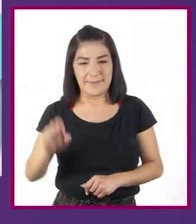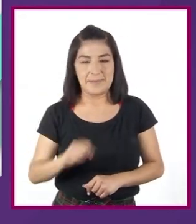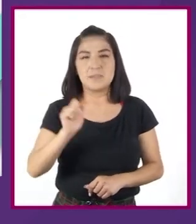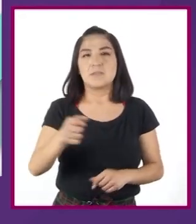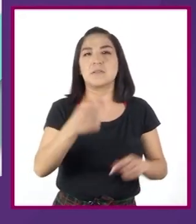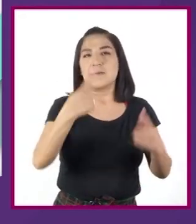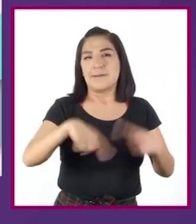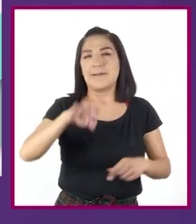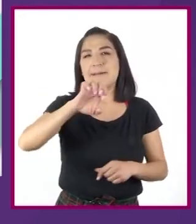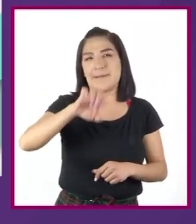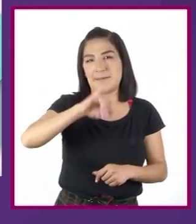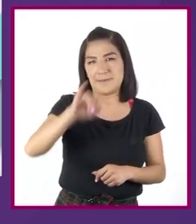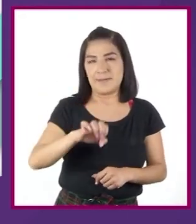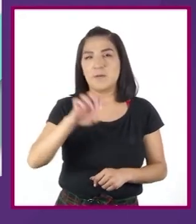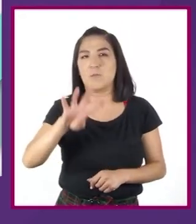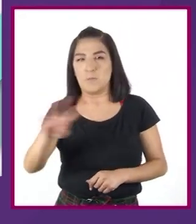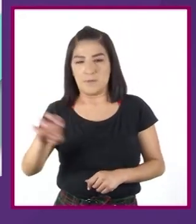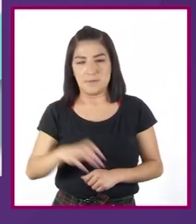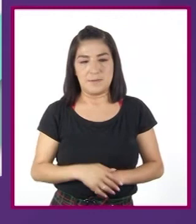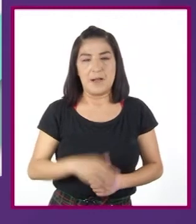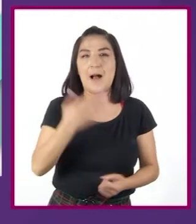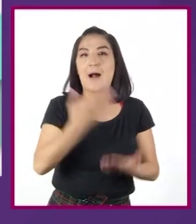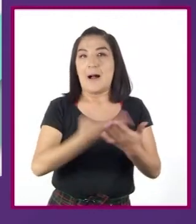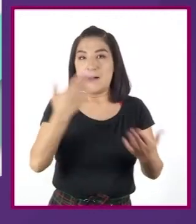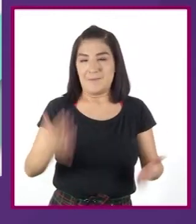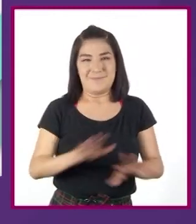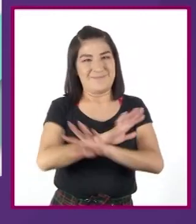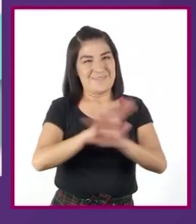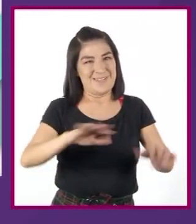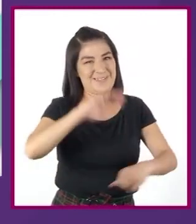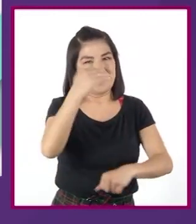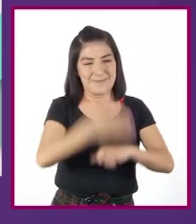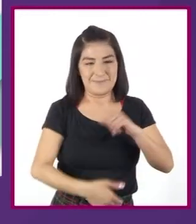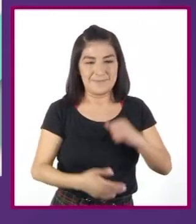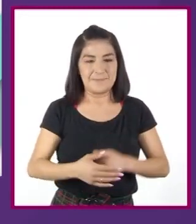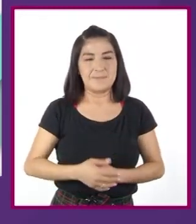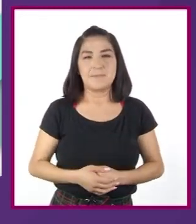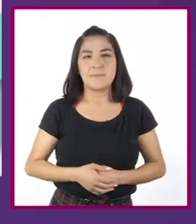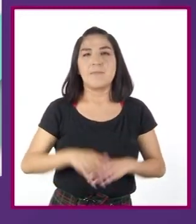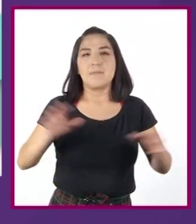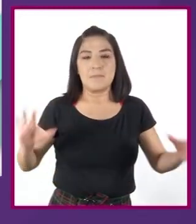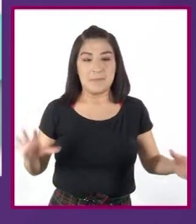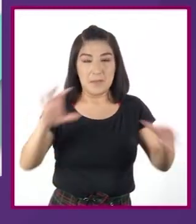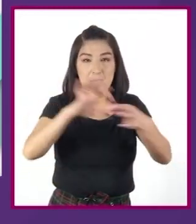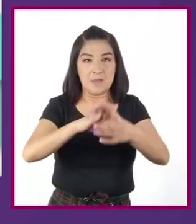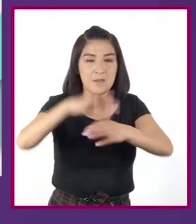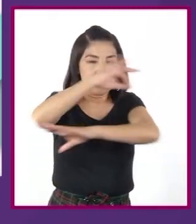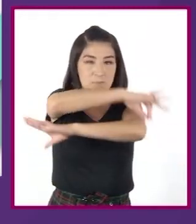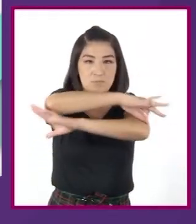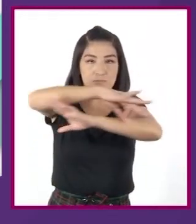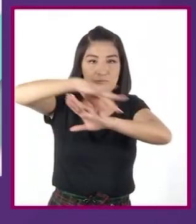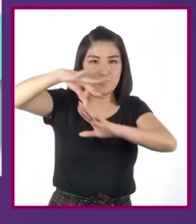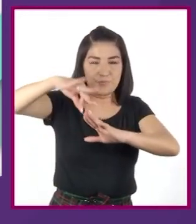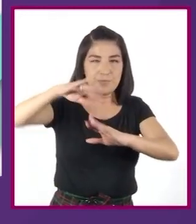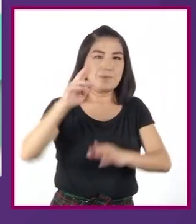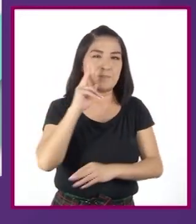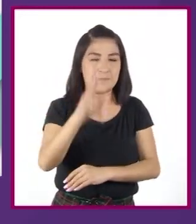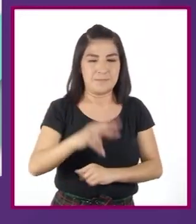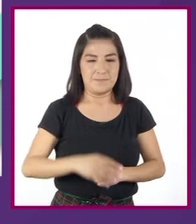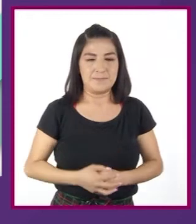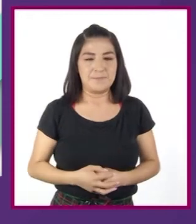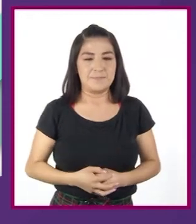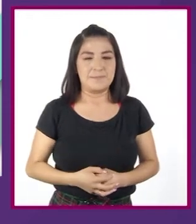400. Ahora, para terminar la gráfica, se unen los puntos y queda de la siguiente